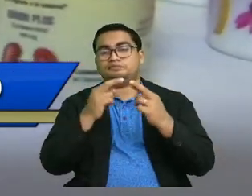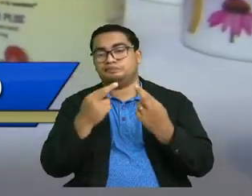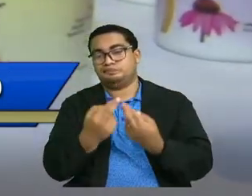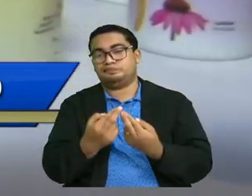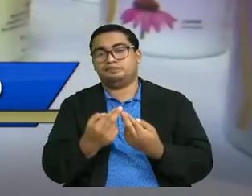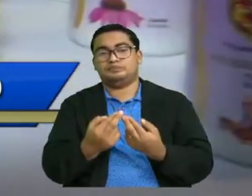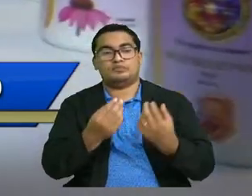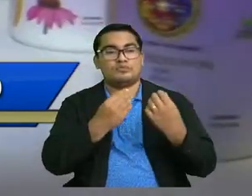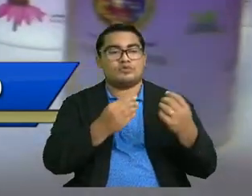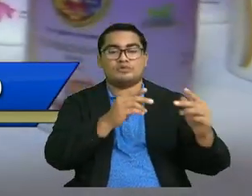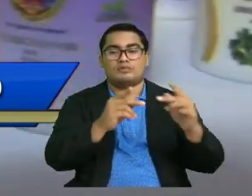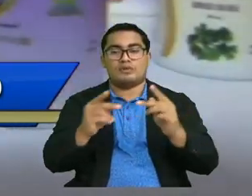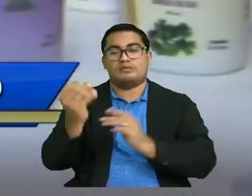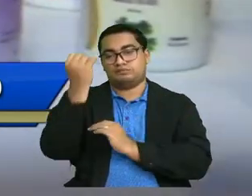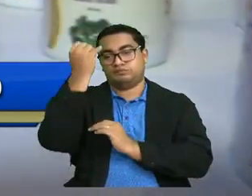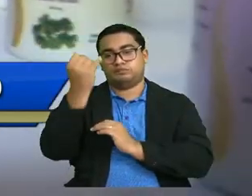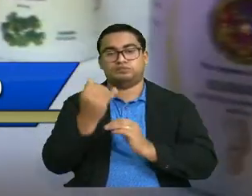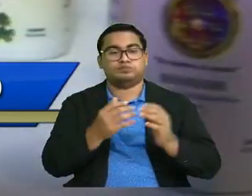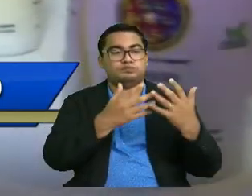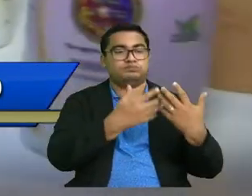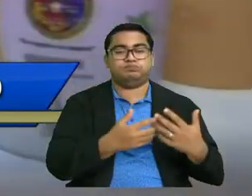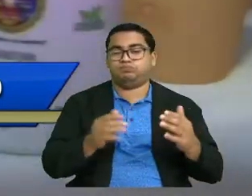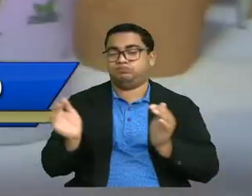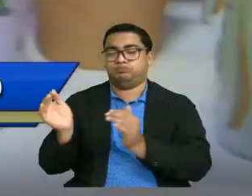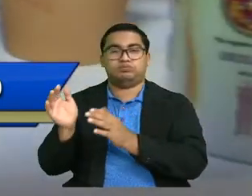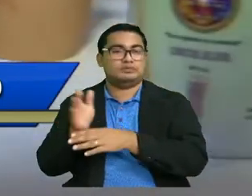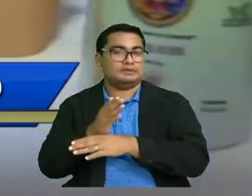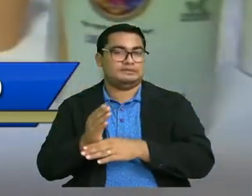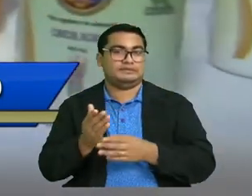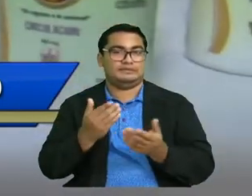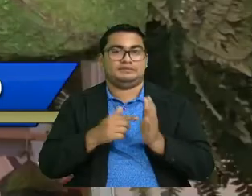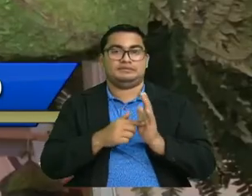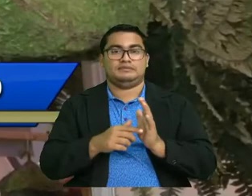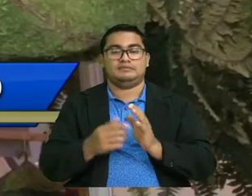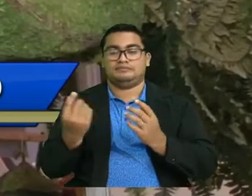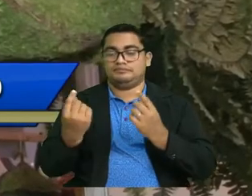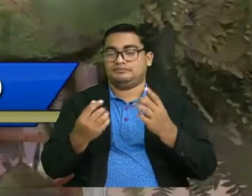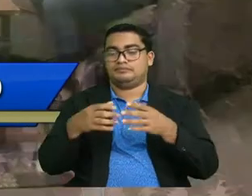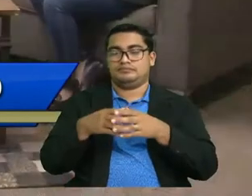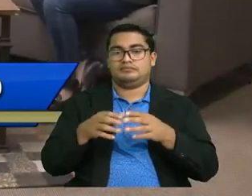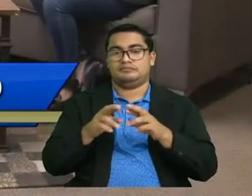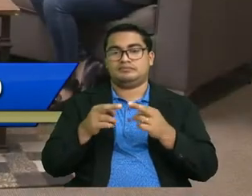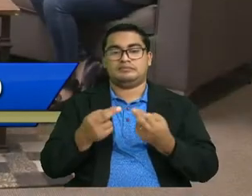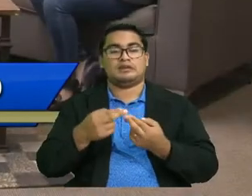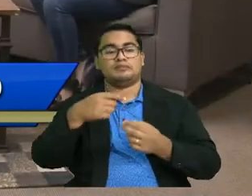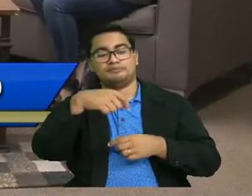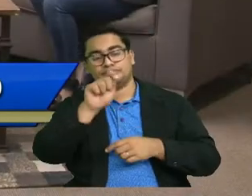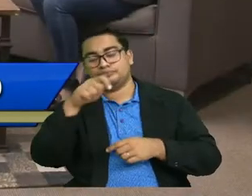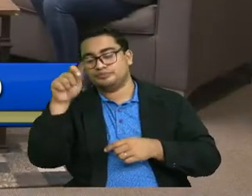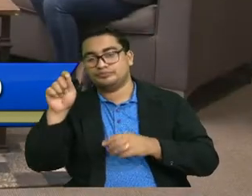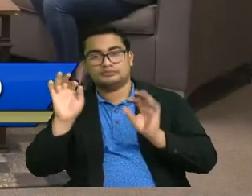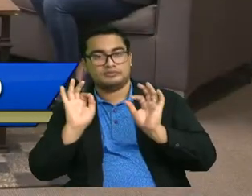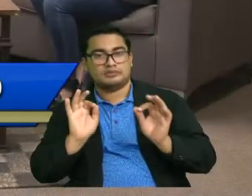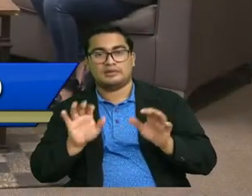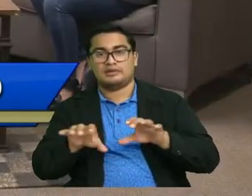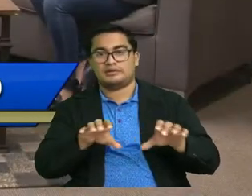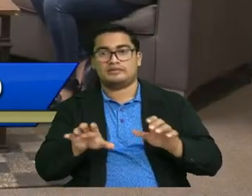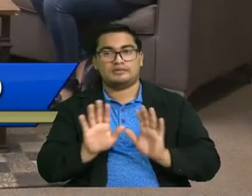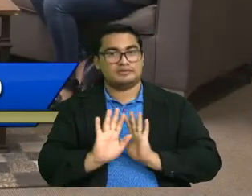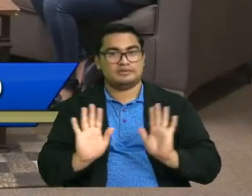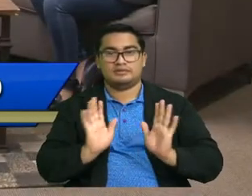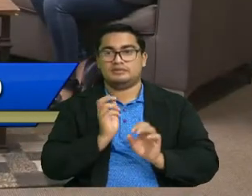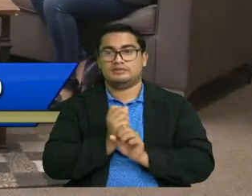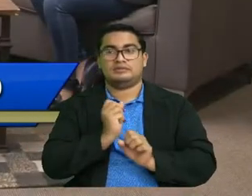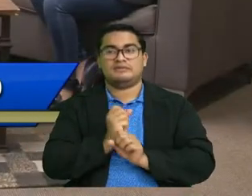de emprendimientos o de MIPYME y entonces haces un check, ya cumplimos con la actividad que estaba en tu plan